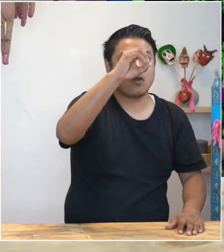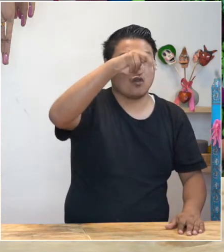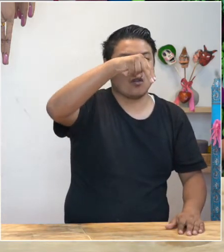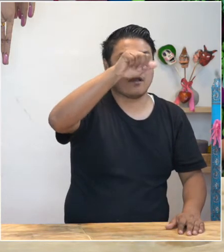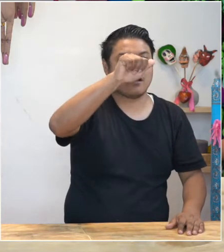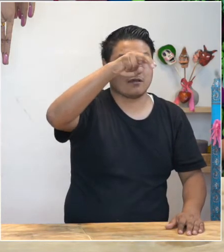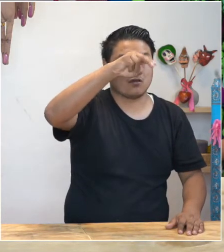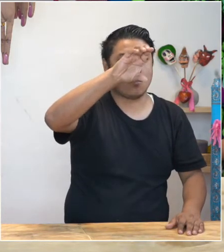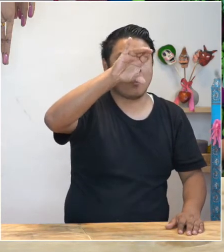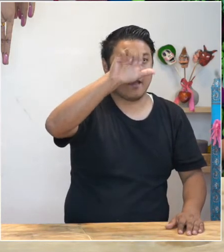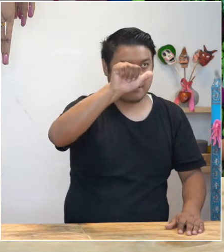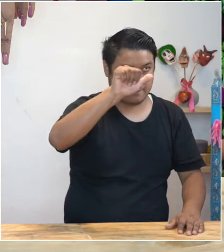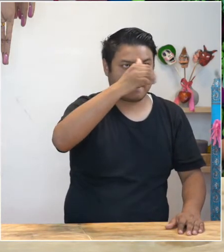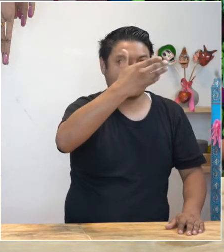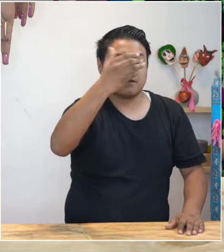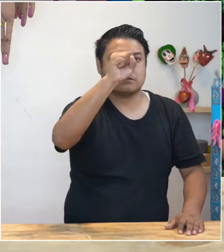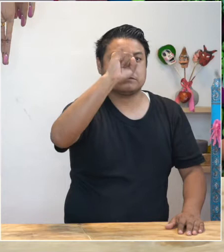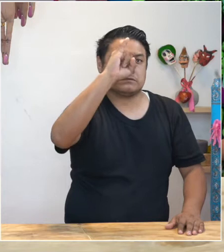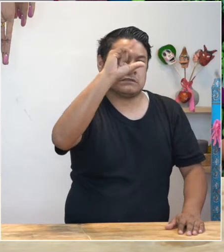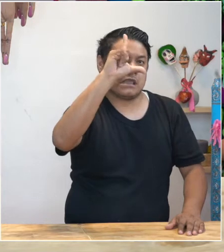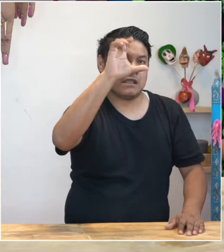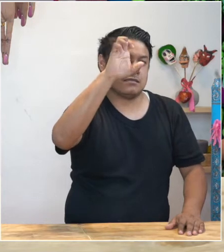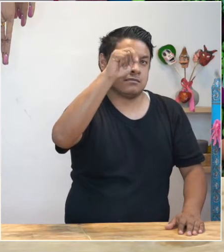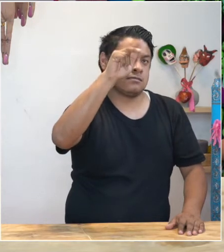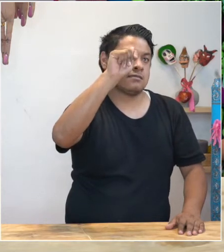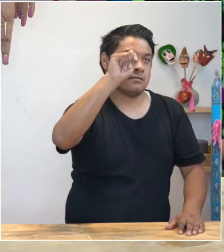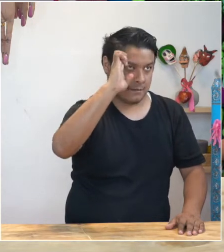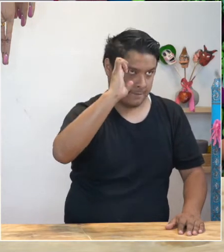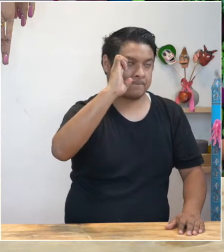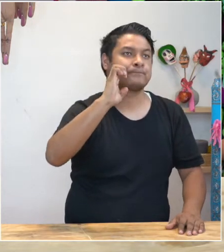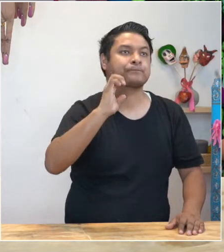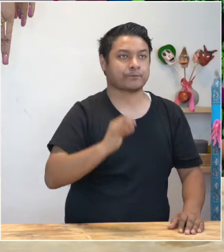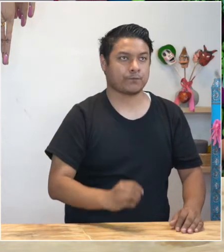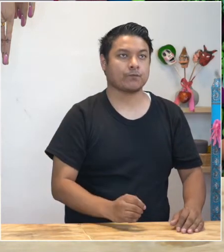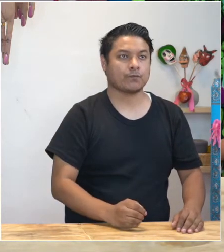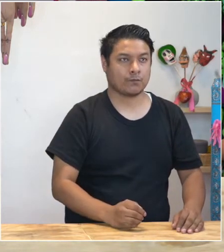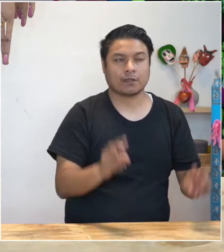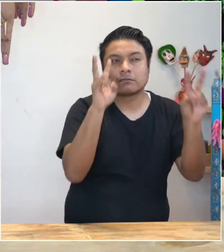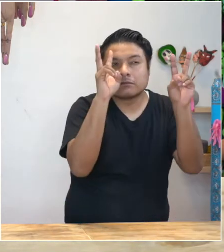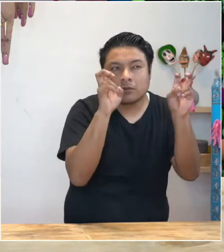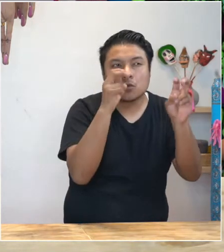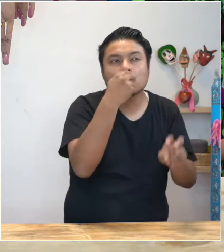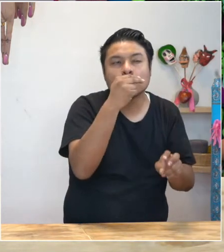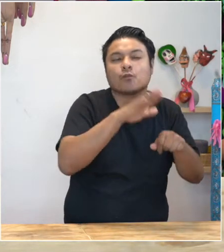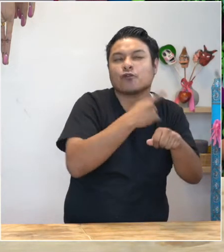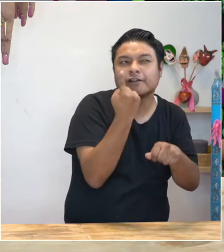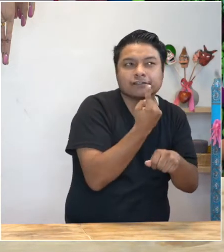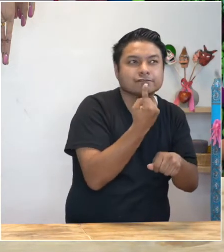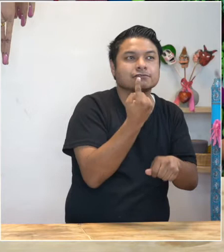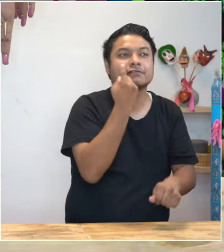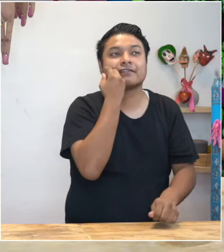Quisimos ir más allá de las aulas, de no solo el salón donde brindamos la inclusión educativa, sino irnos a la